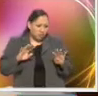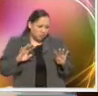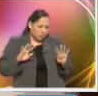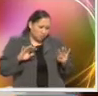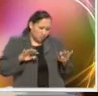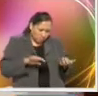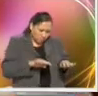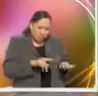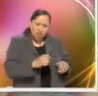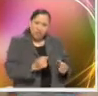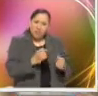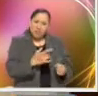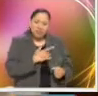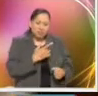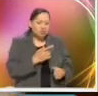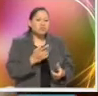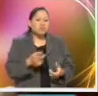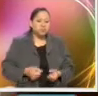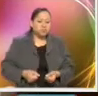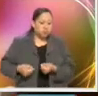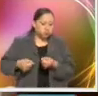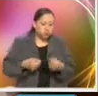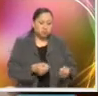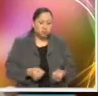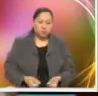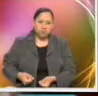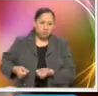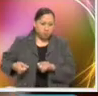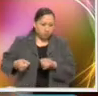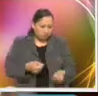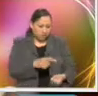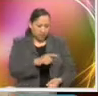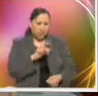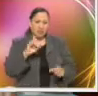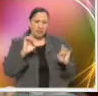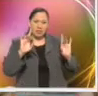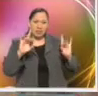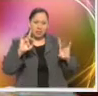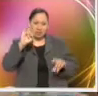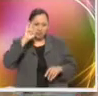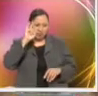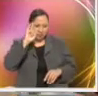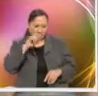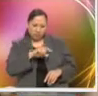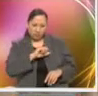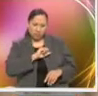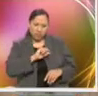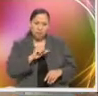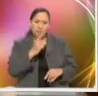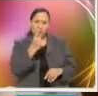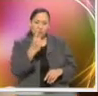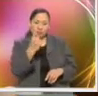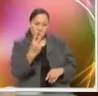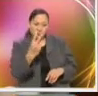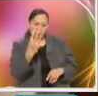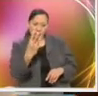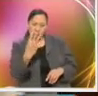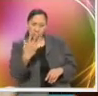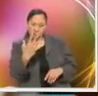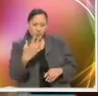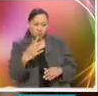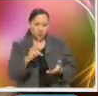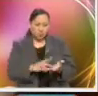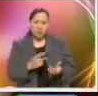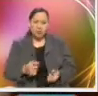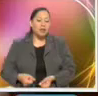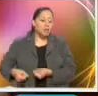Decían que esa fuerza era ni más ni menos que la fuerza del maligno. 1, 2, 3, 4 y 5 veces lo